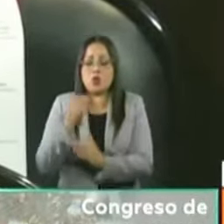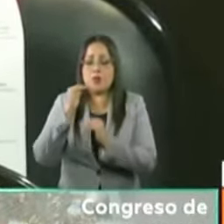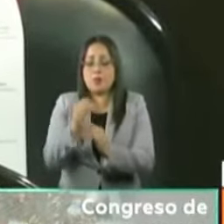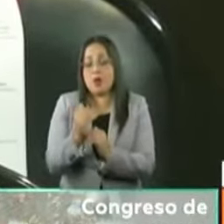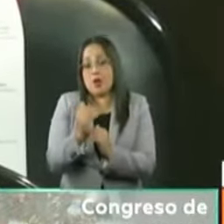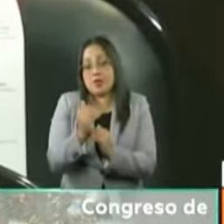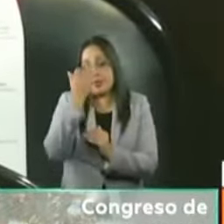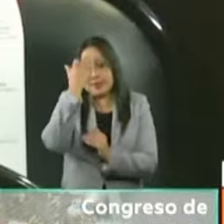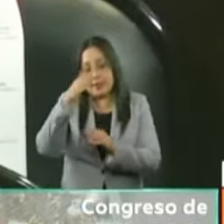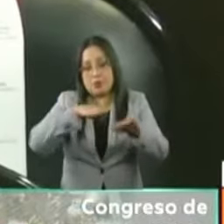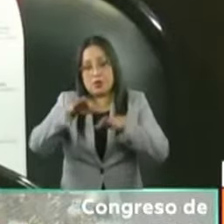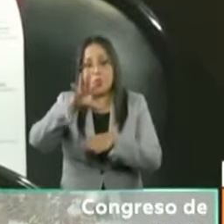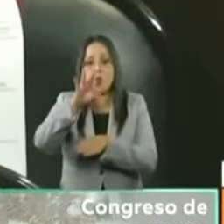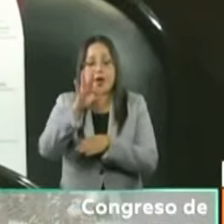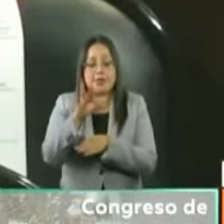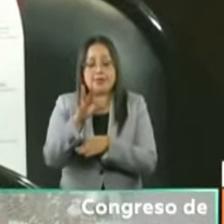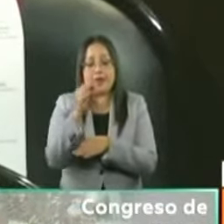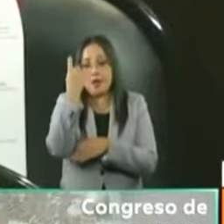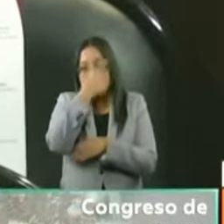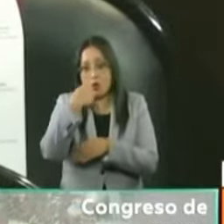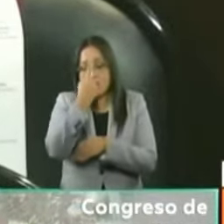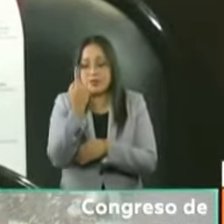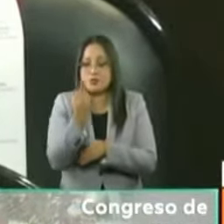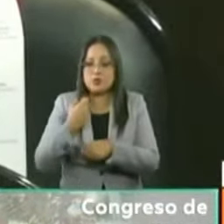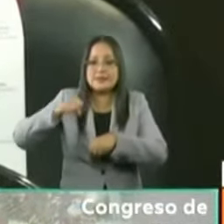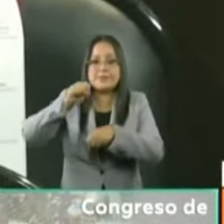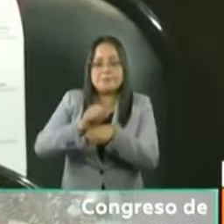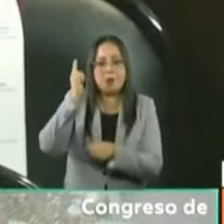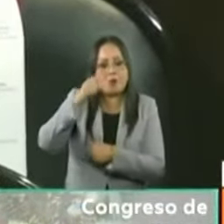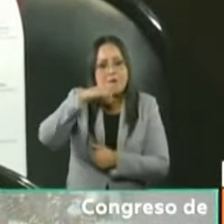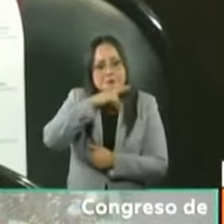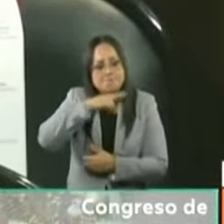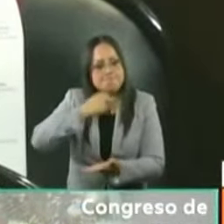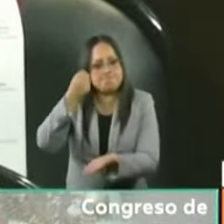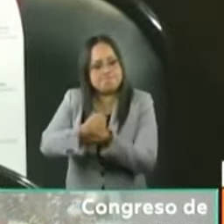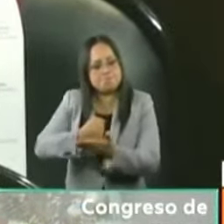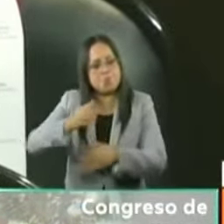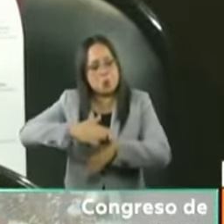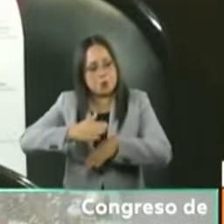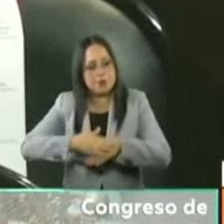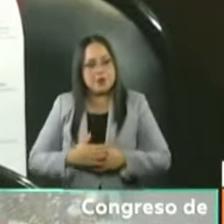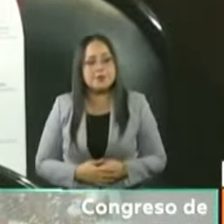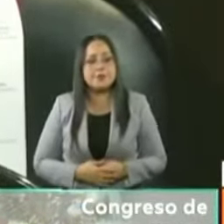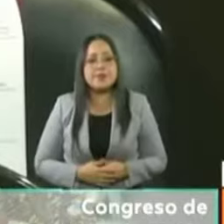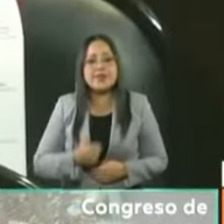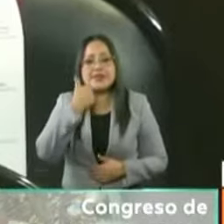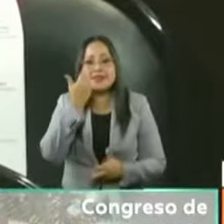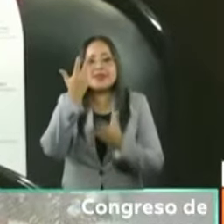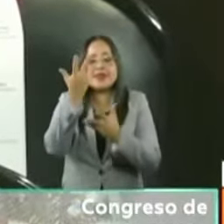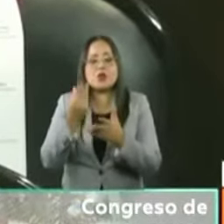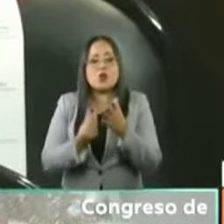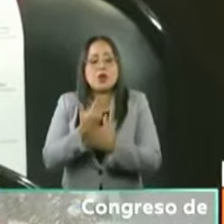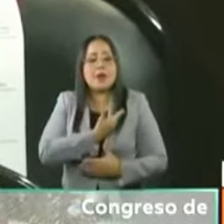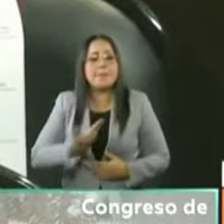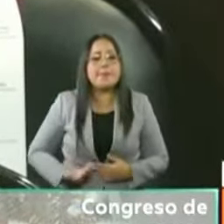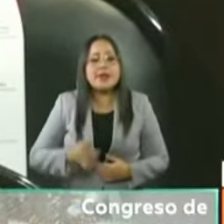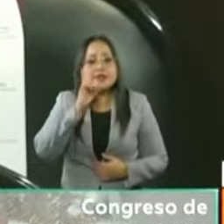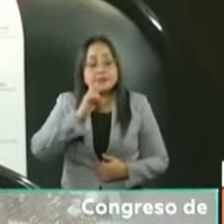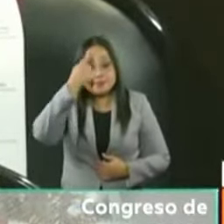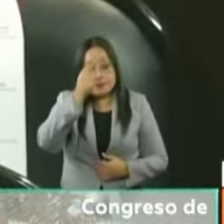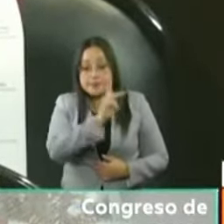más tarde, por supuesto, Palacio Nacional. Y le estaremos llevando en menos de dos horas, de hecho a las 12:50 hora de